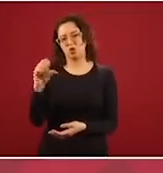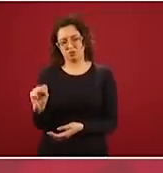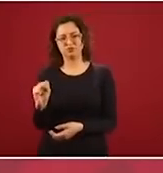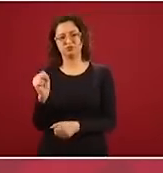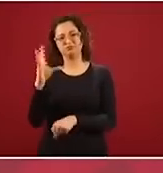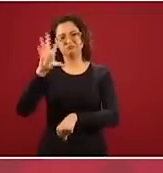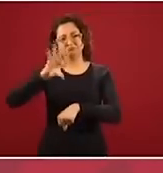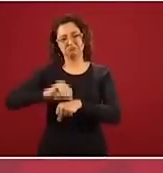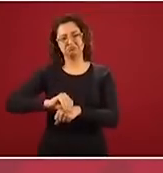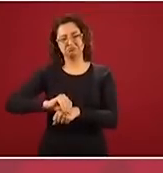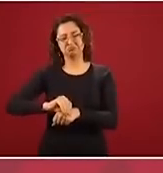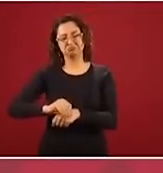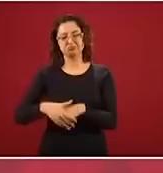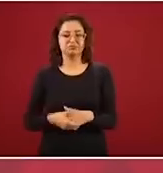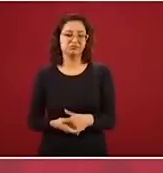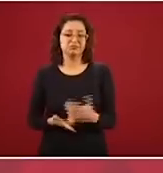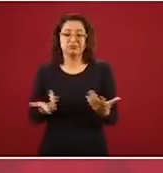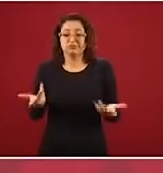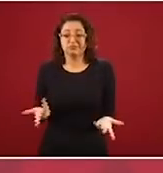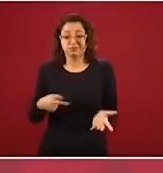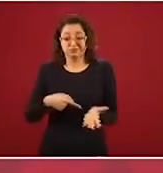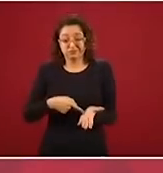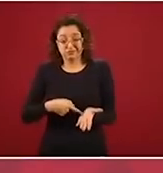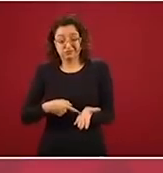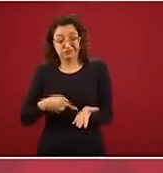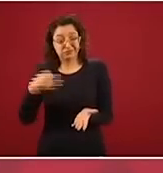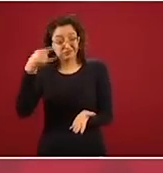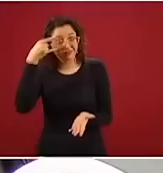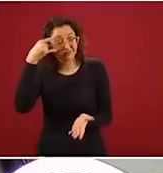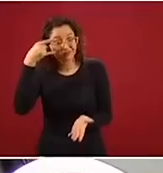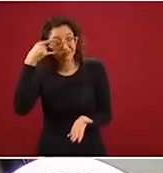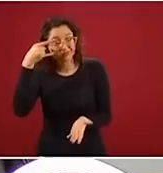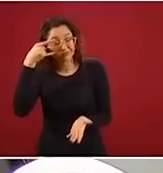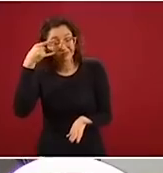Salud. Entonces no pueden ser medicinas